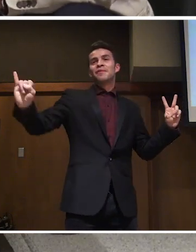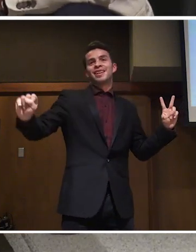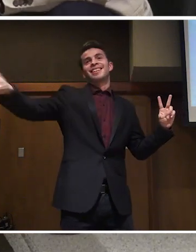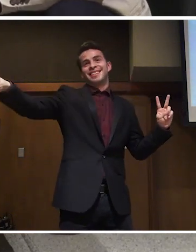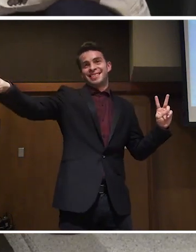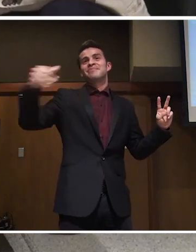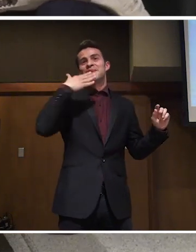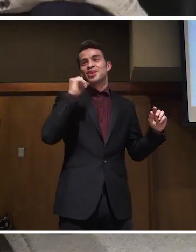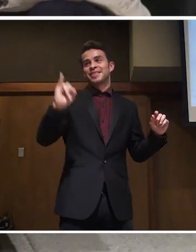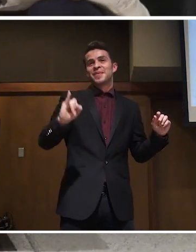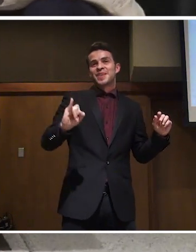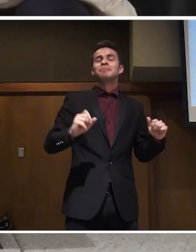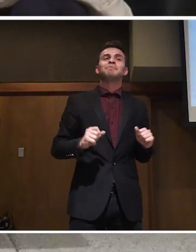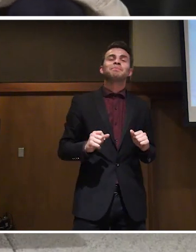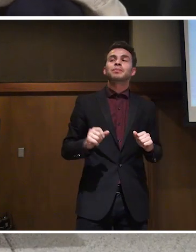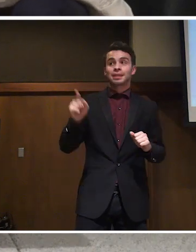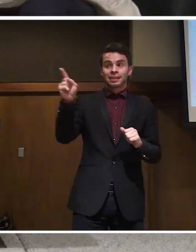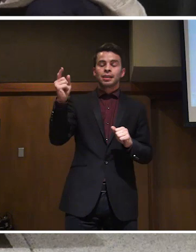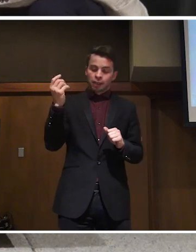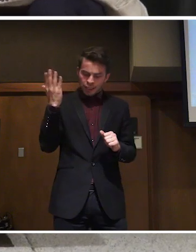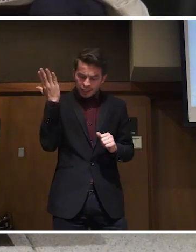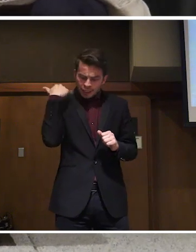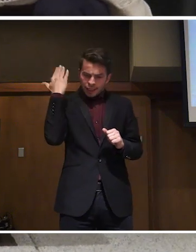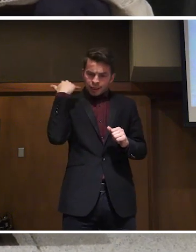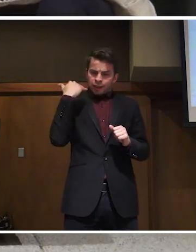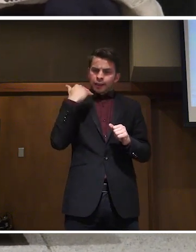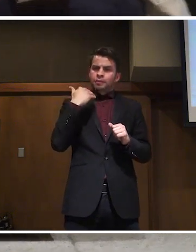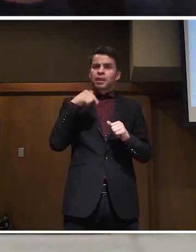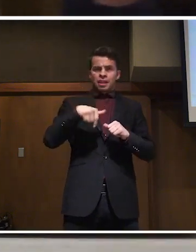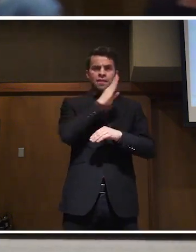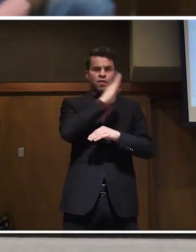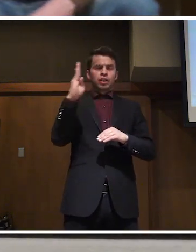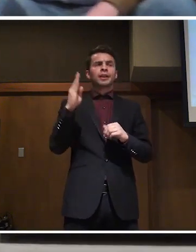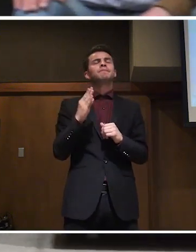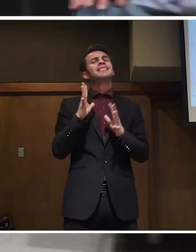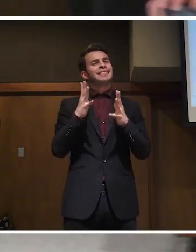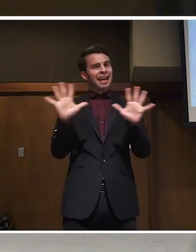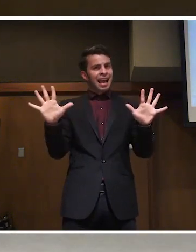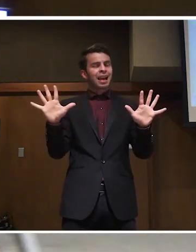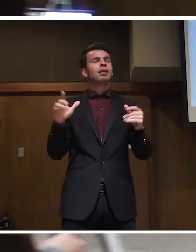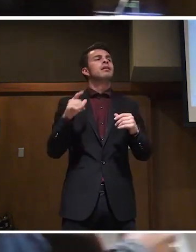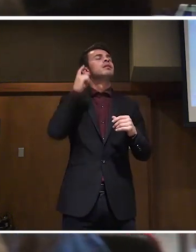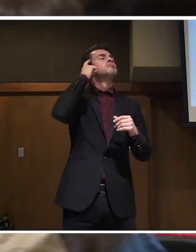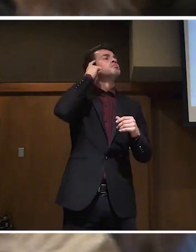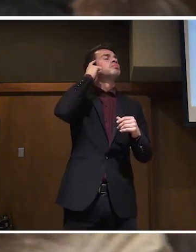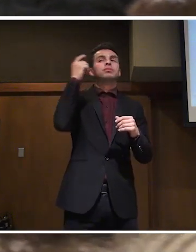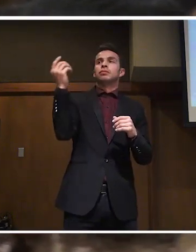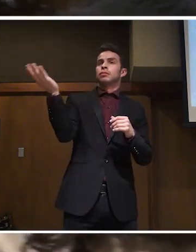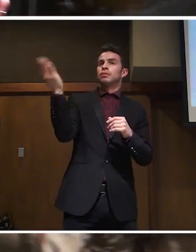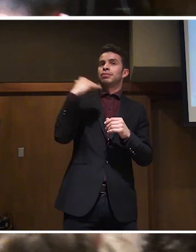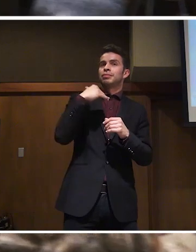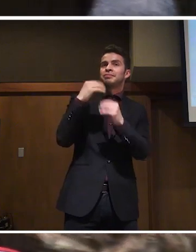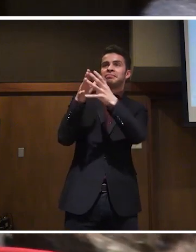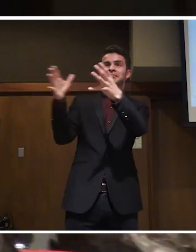Bueno, yo creo que nosotros en la biblioteca empezamos hace algunos años de darle la cobertura a las personas sordas. A